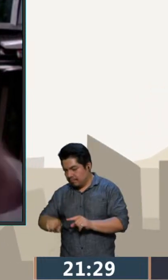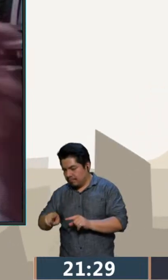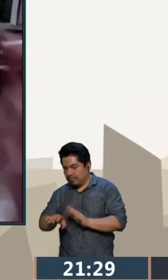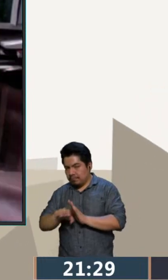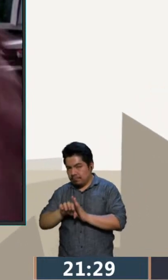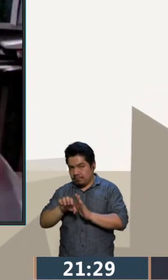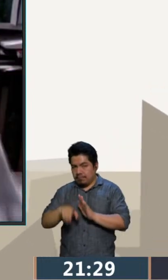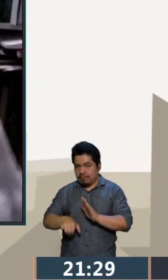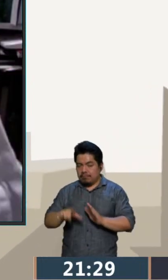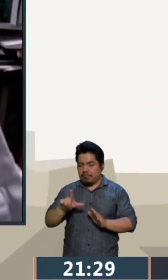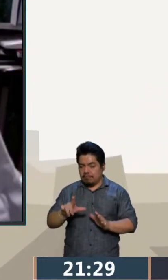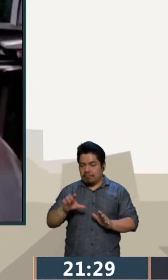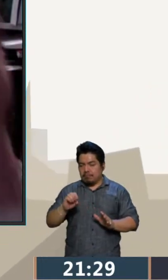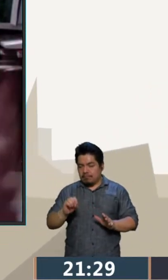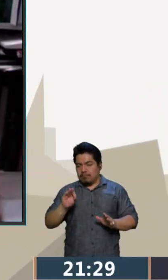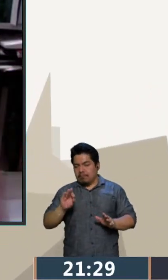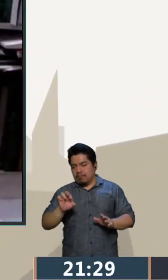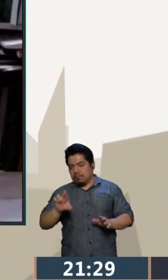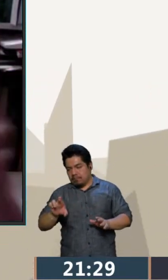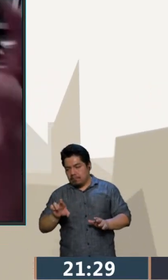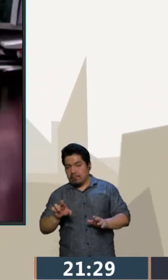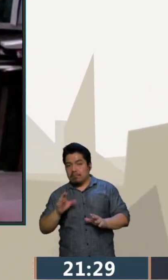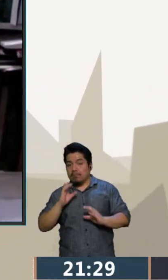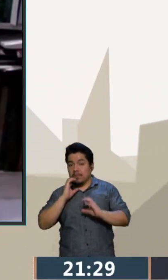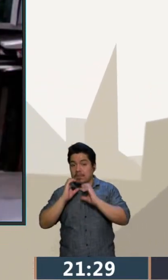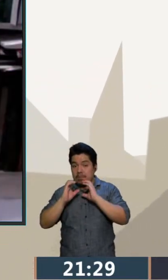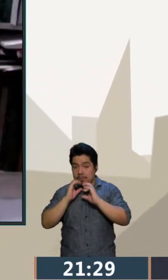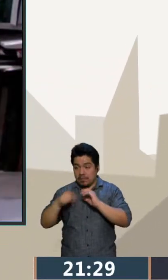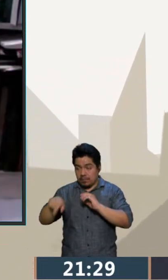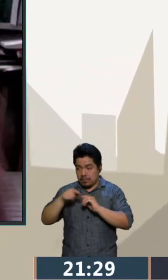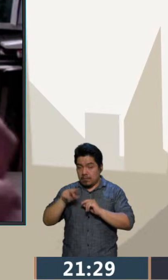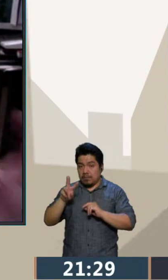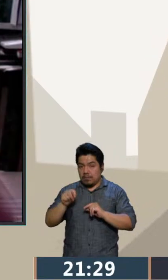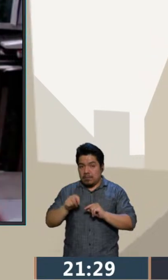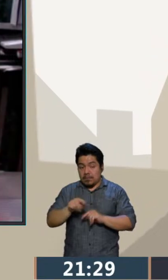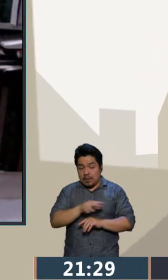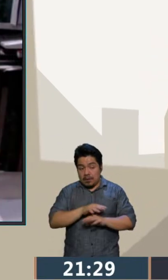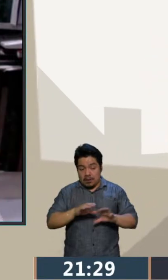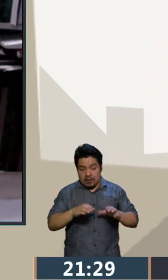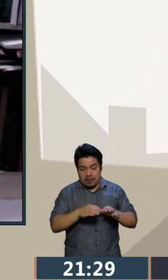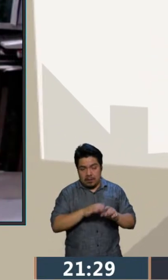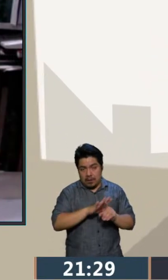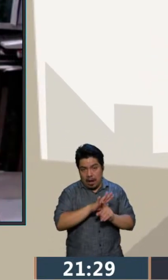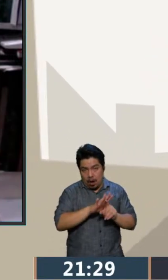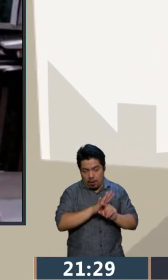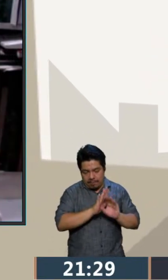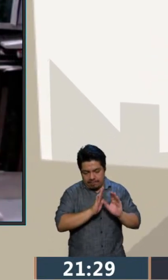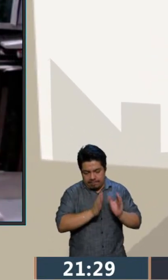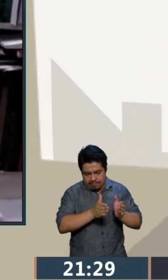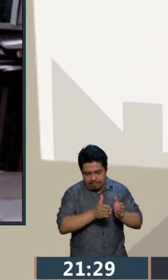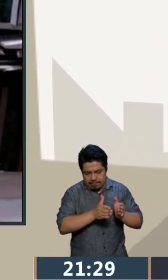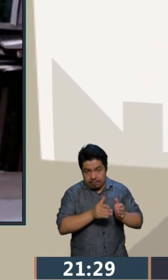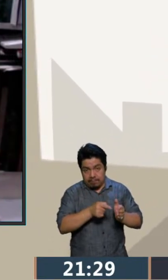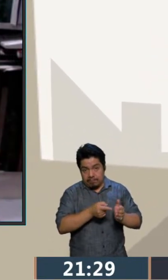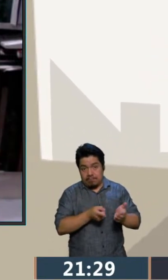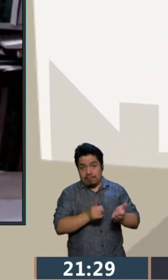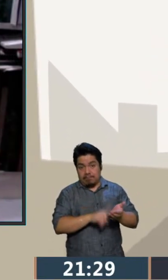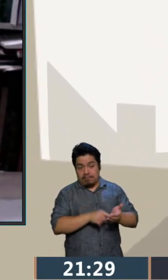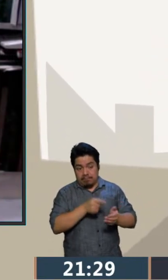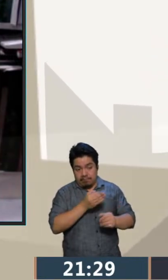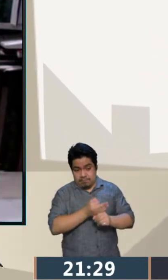digamos, en un caso de lawfare, los medios logran convencer a un sector importante de la opinión pública que la causa que se